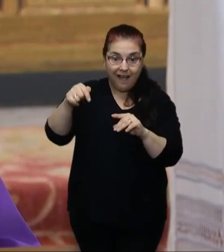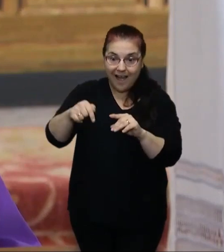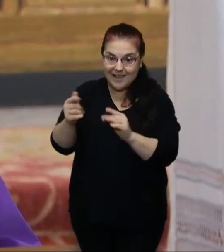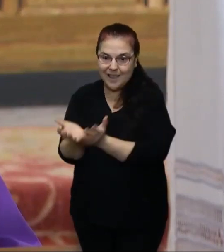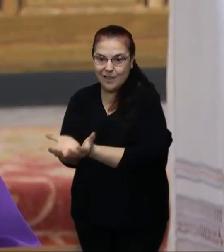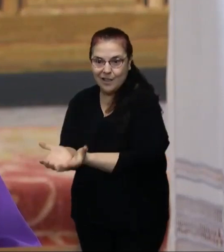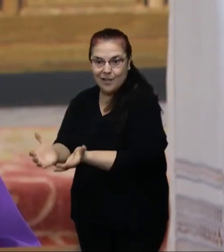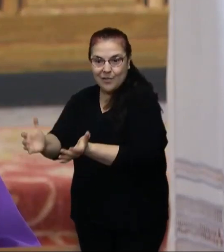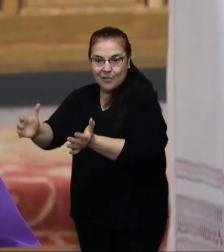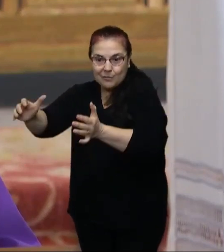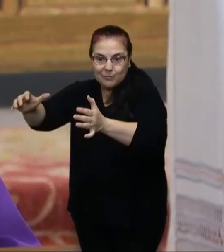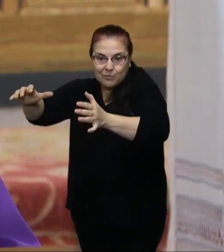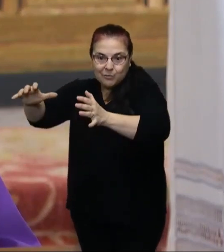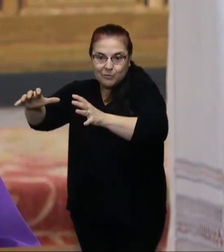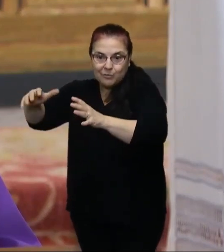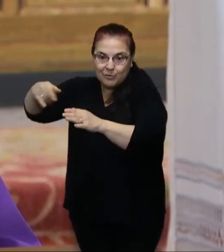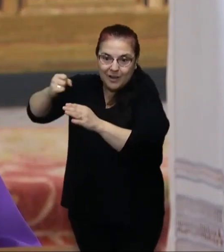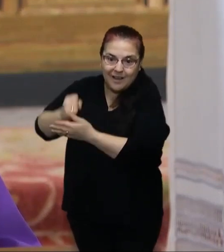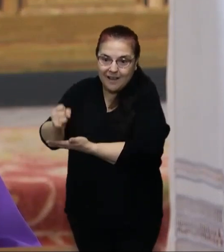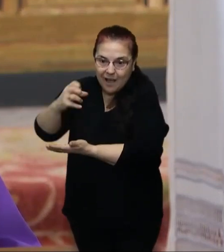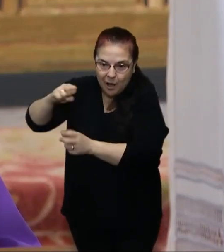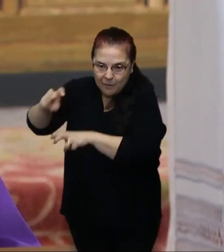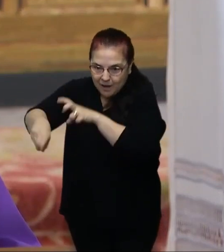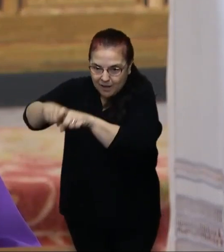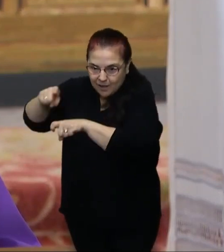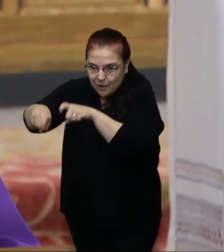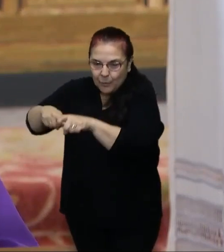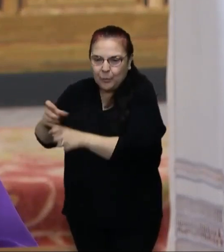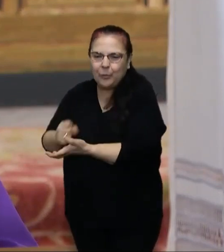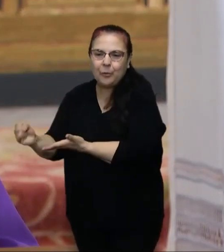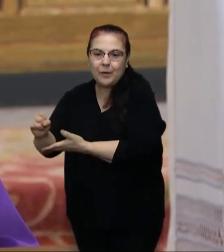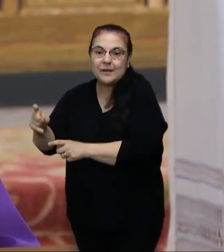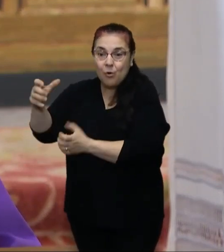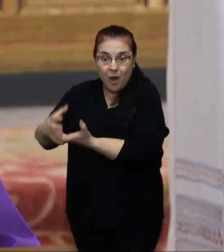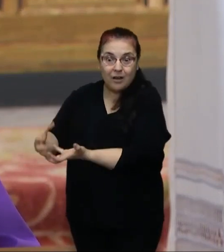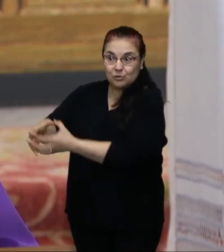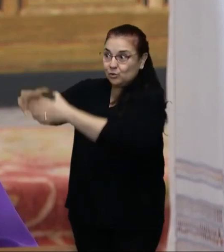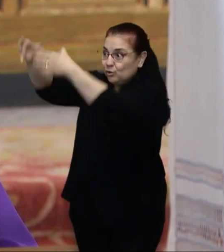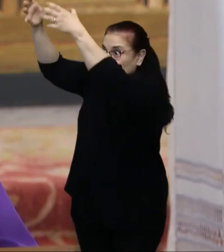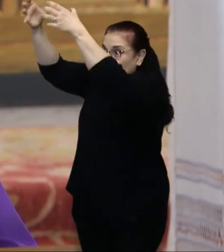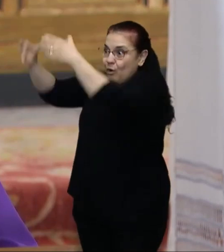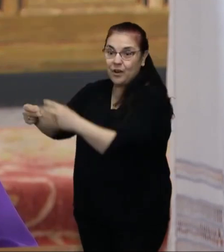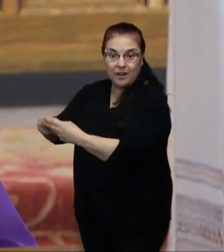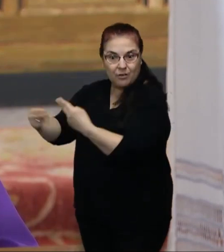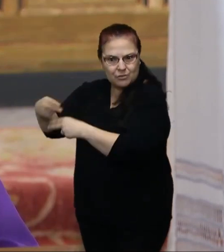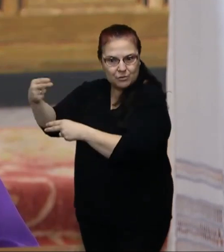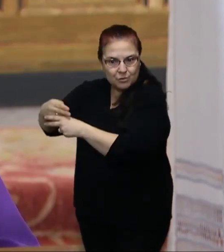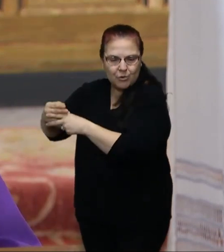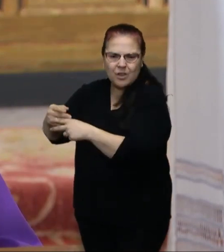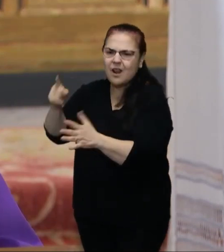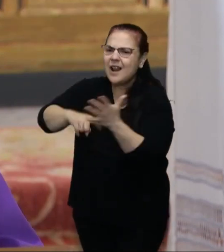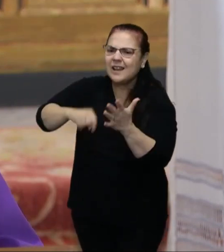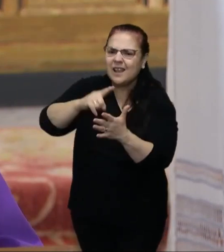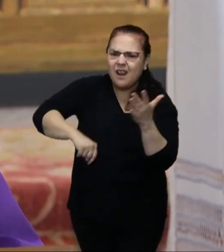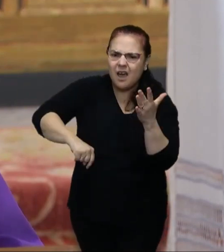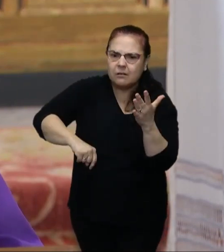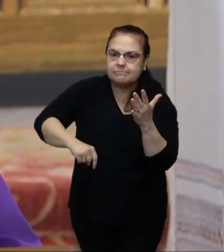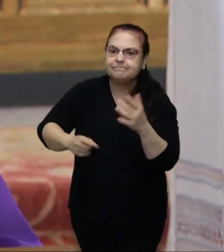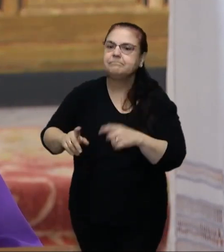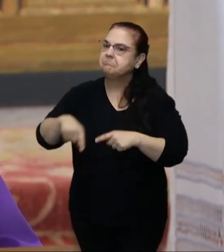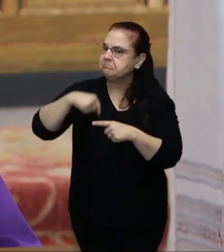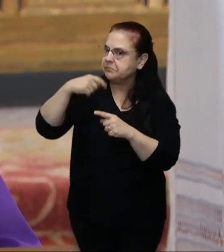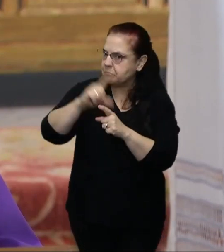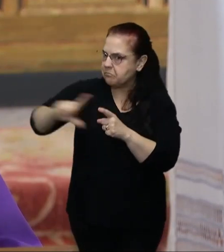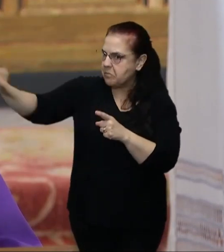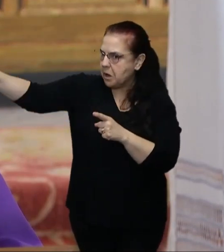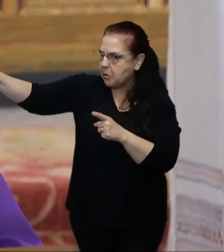lagar, construyó una torre, la arrendó a unos labradores y se marchó lejos. Llegado el